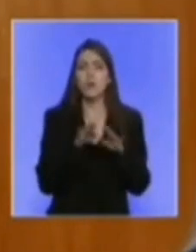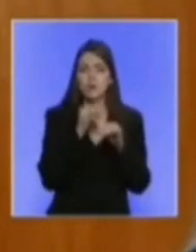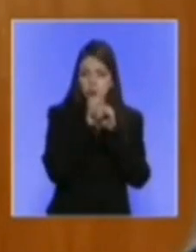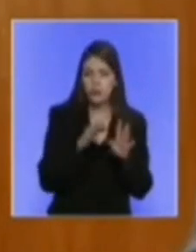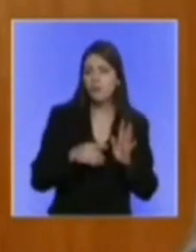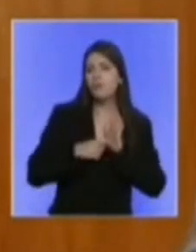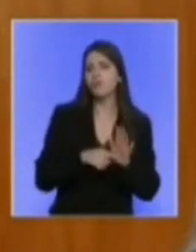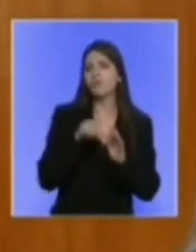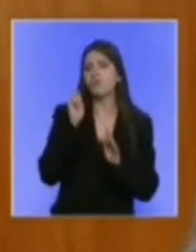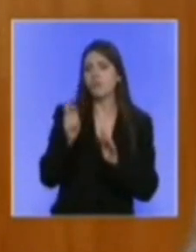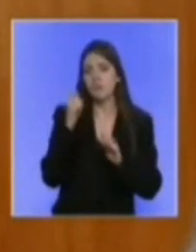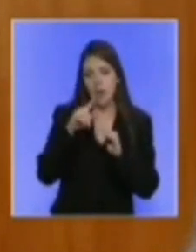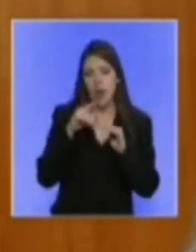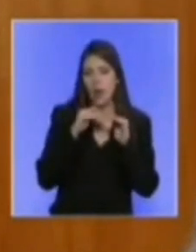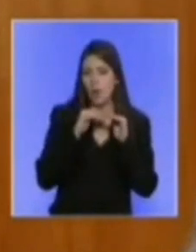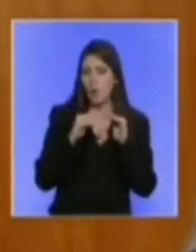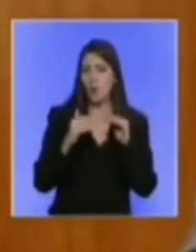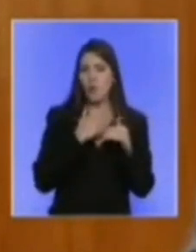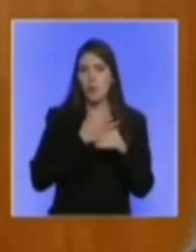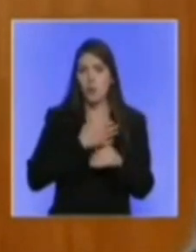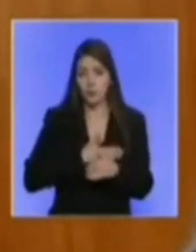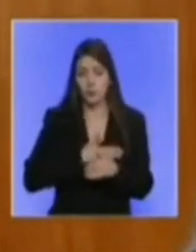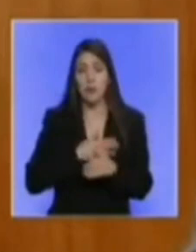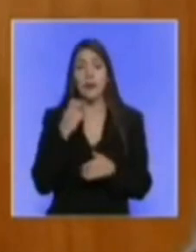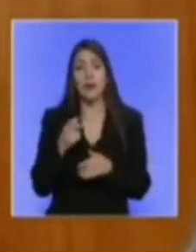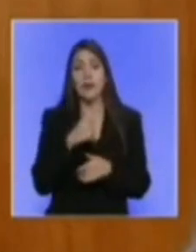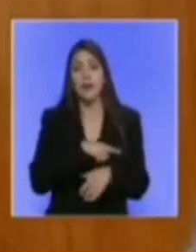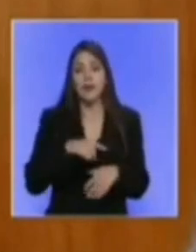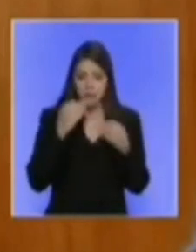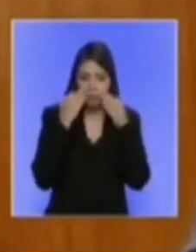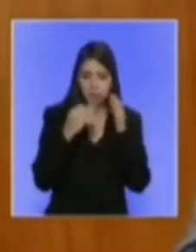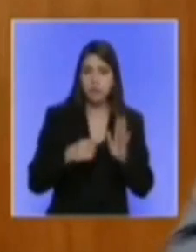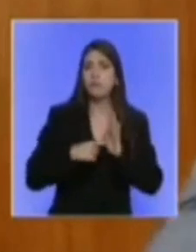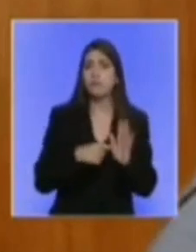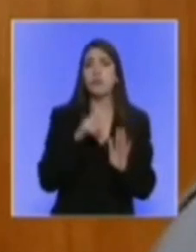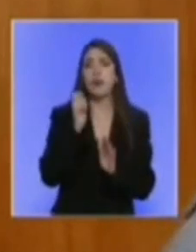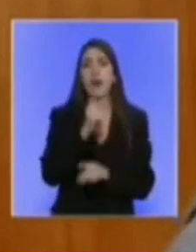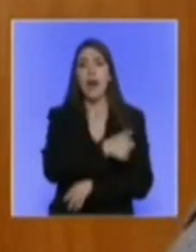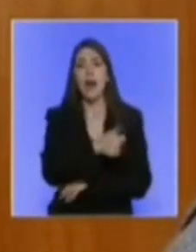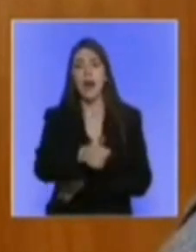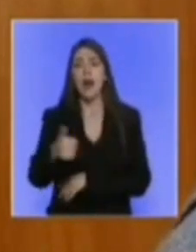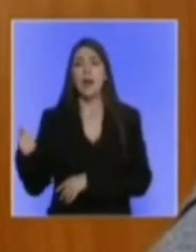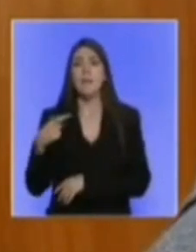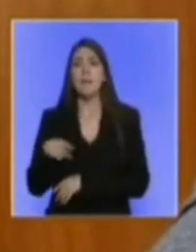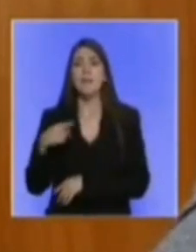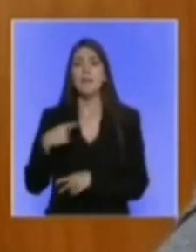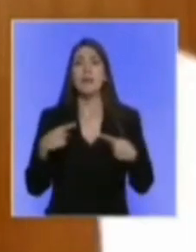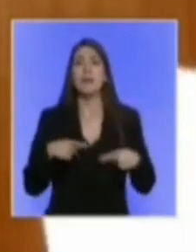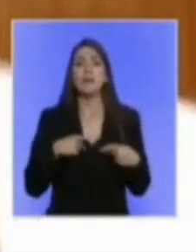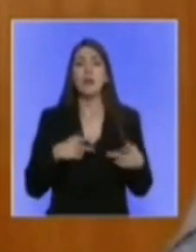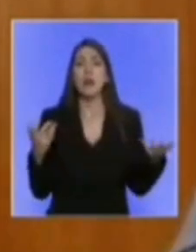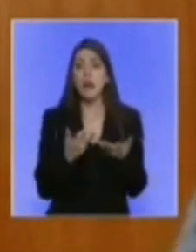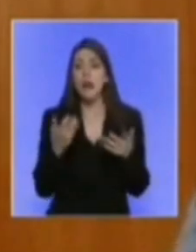esta forma de rendición de cuentas refleja la ponderación que hace cada elector al momento de asistir